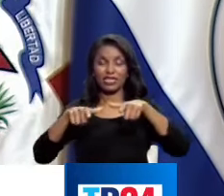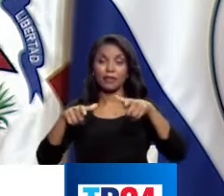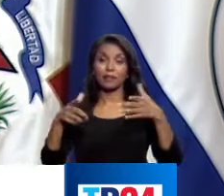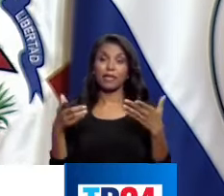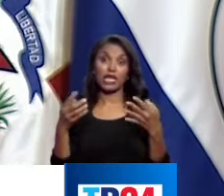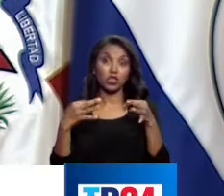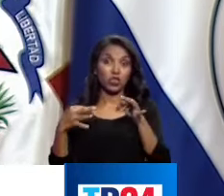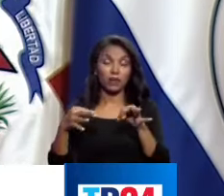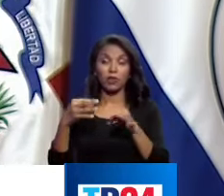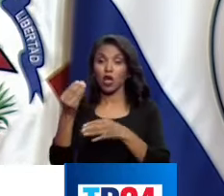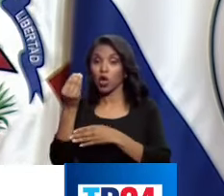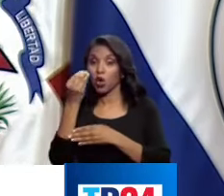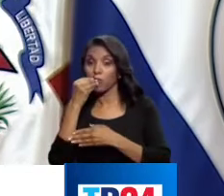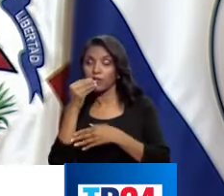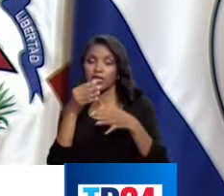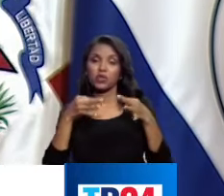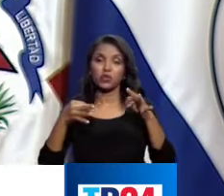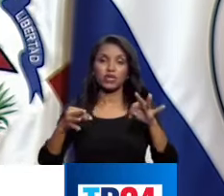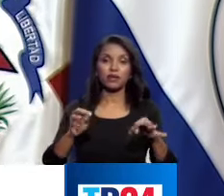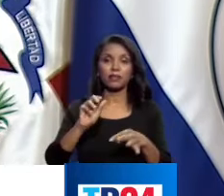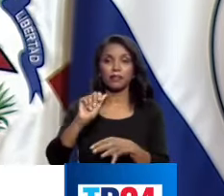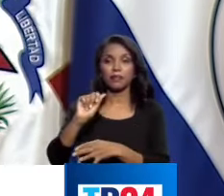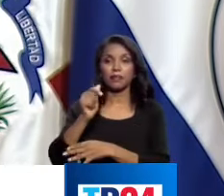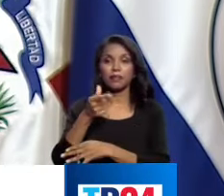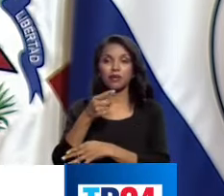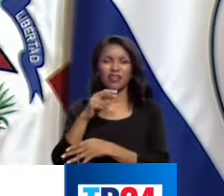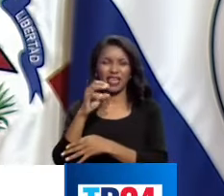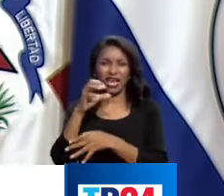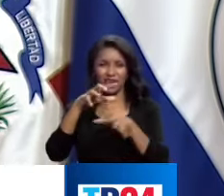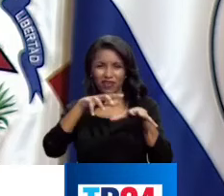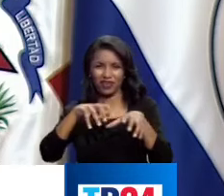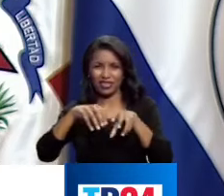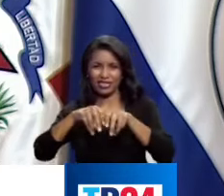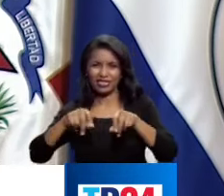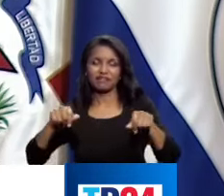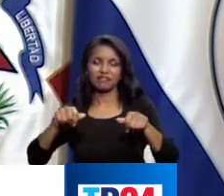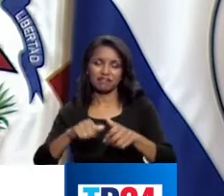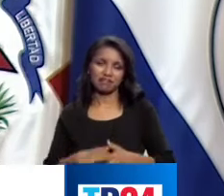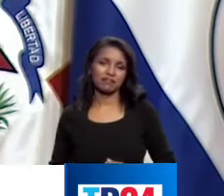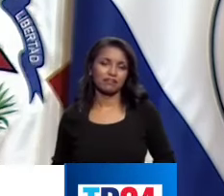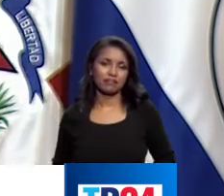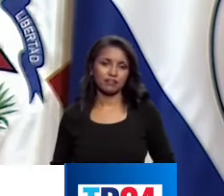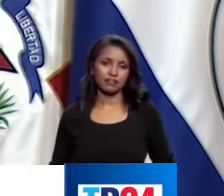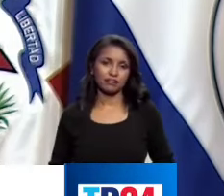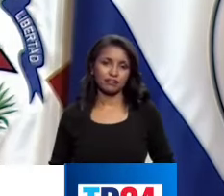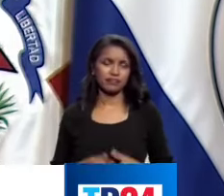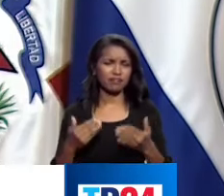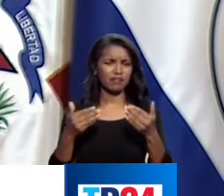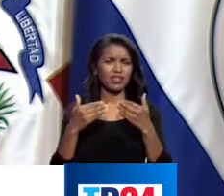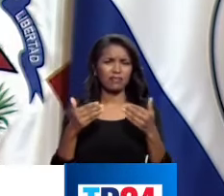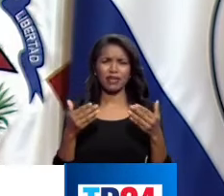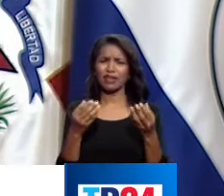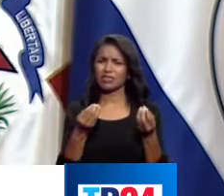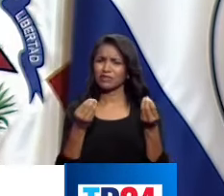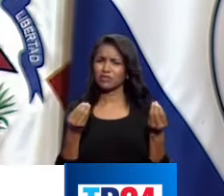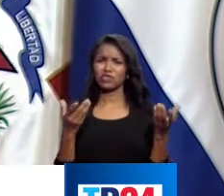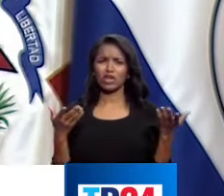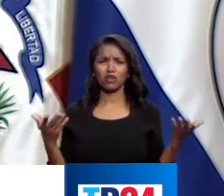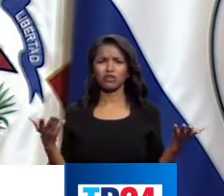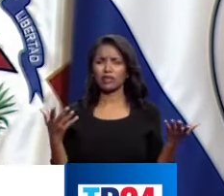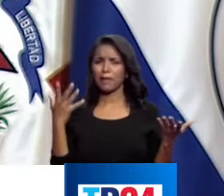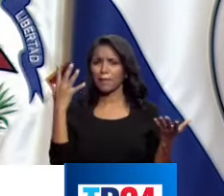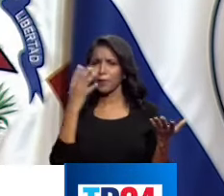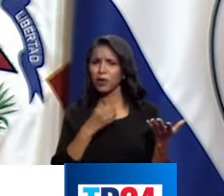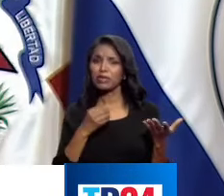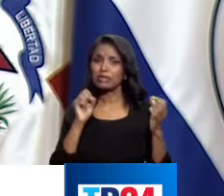gastronómico, otras fuentes de turismo que tenemos y que no hemos podido ni sabido explotar. Panamá tiene un gran potencial y tenemos que